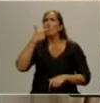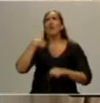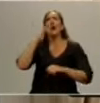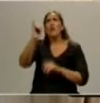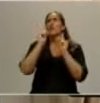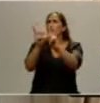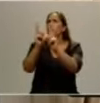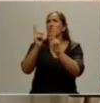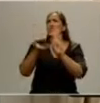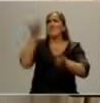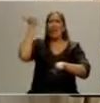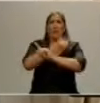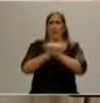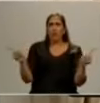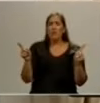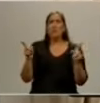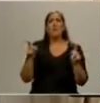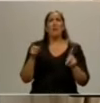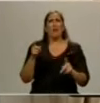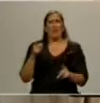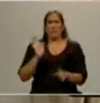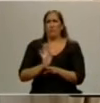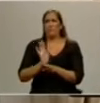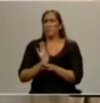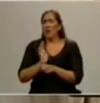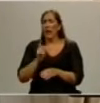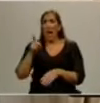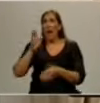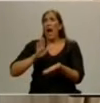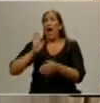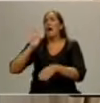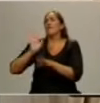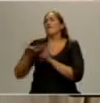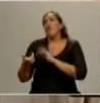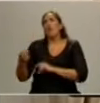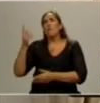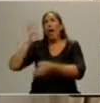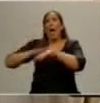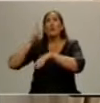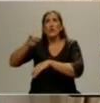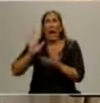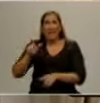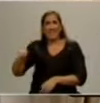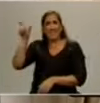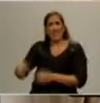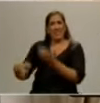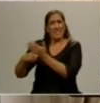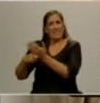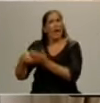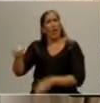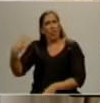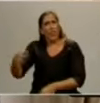la presunta denuncia. Aquí alguien dijo que ni siquiera es acusación en términos de un fiscal. Podrían haber